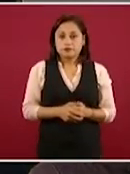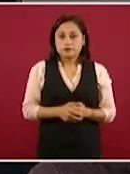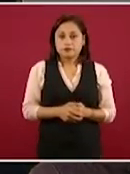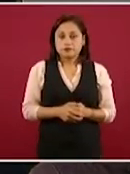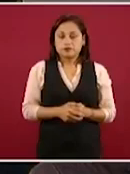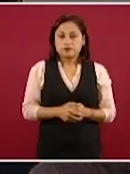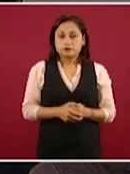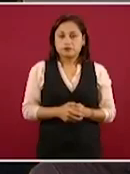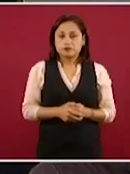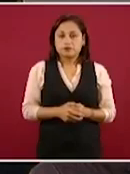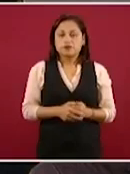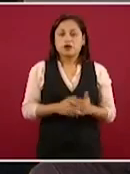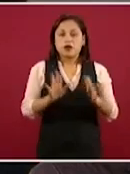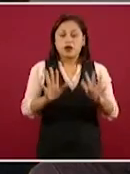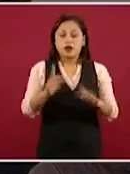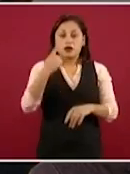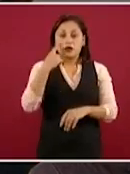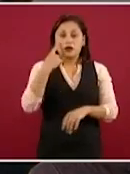hay 10 entidades,